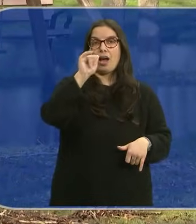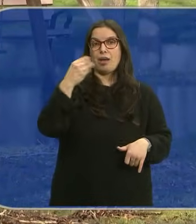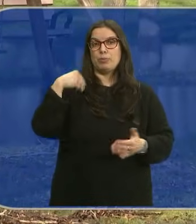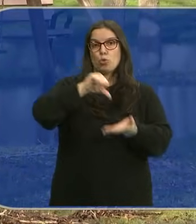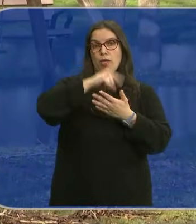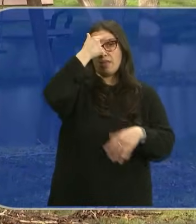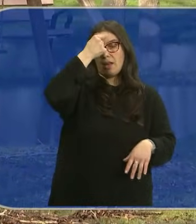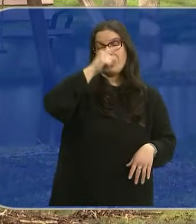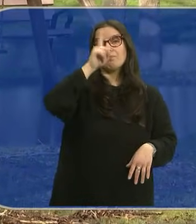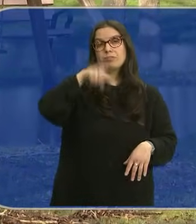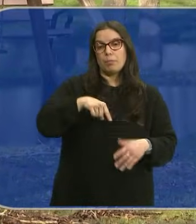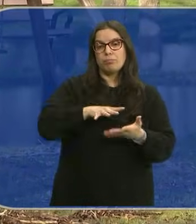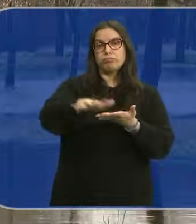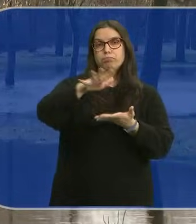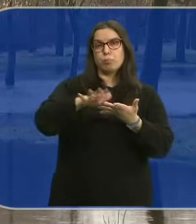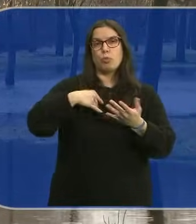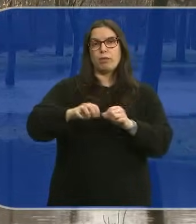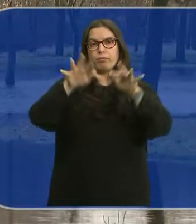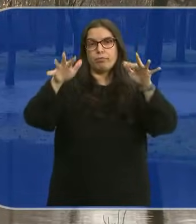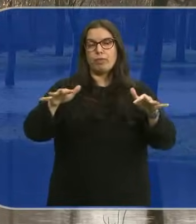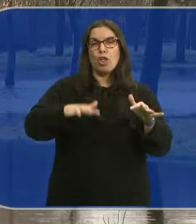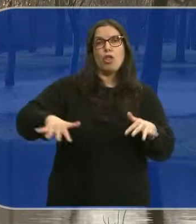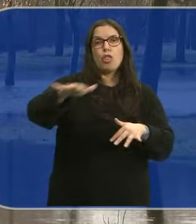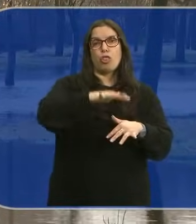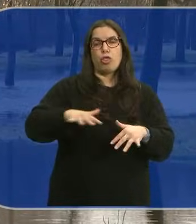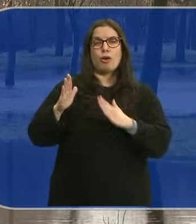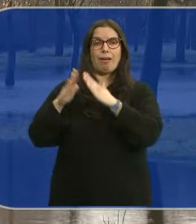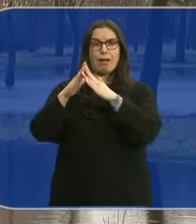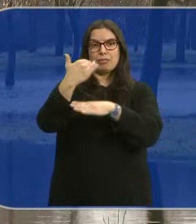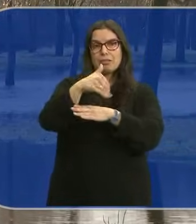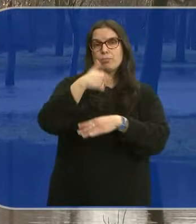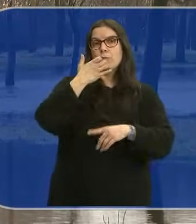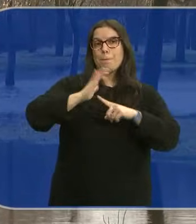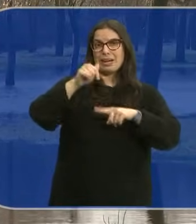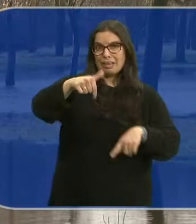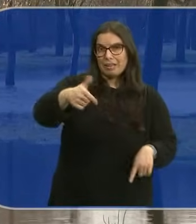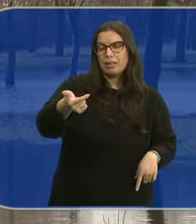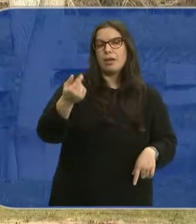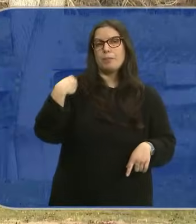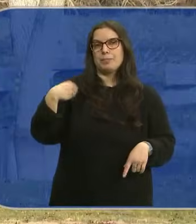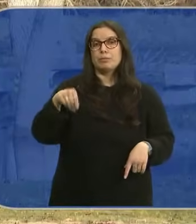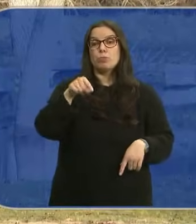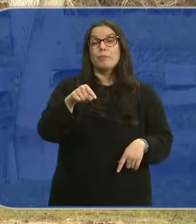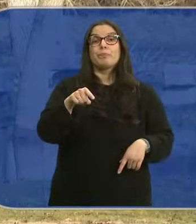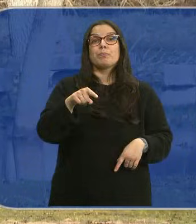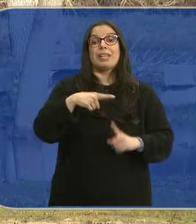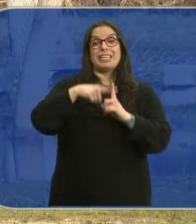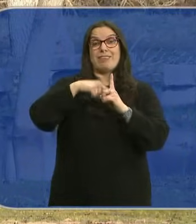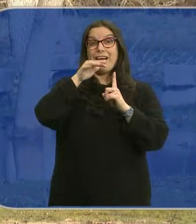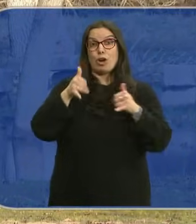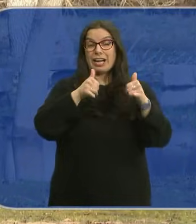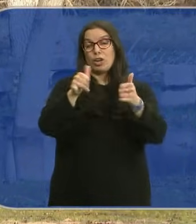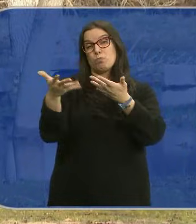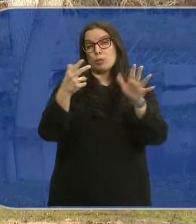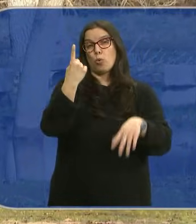Ávila y, a su vez, posibilidad de inundaciones en zonas urbanizadas como este Parque del Soto en el que nos encontramos. El nivel de la Adaja está ahora